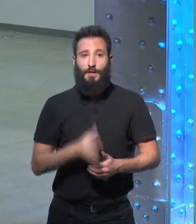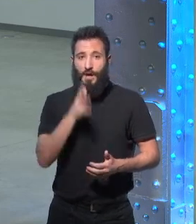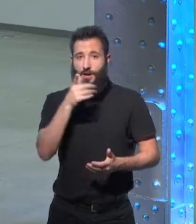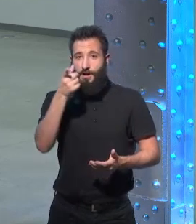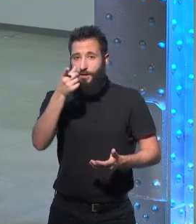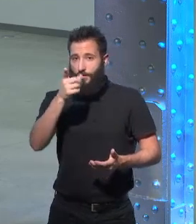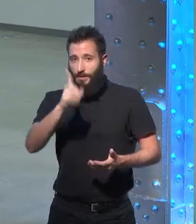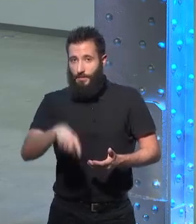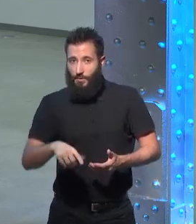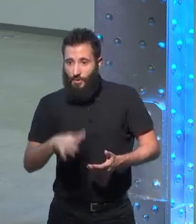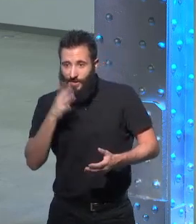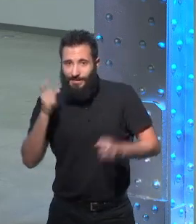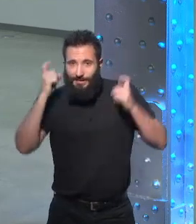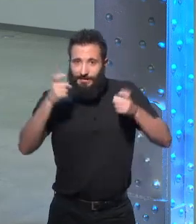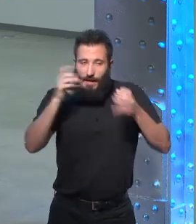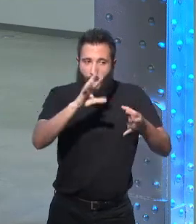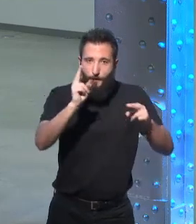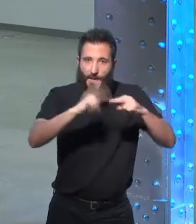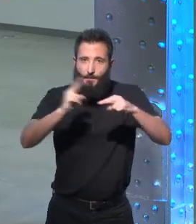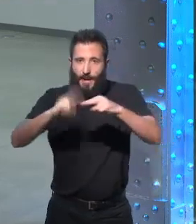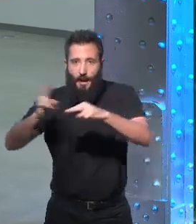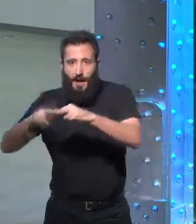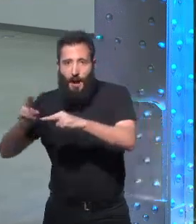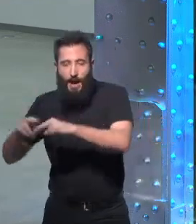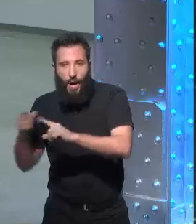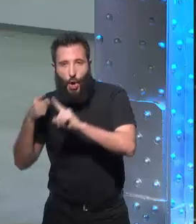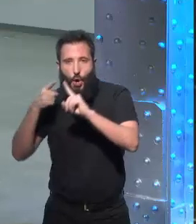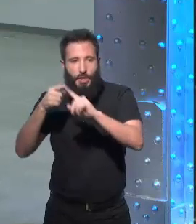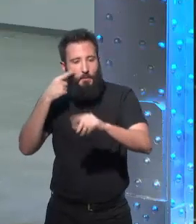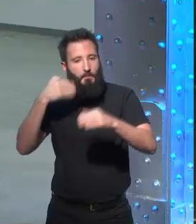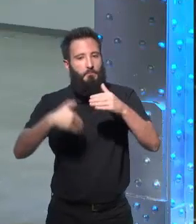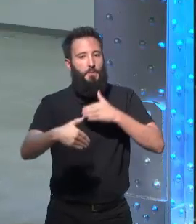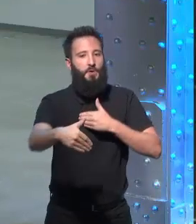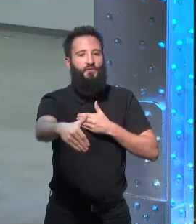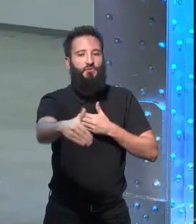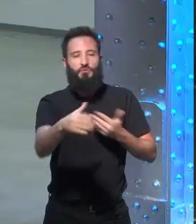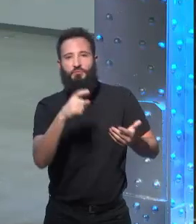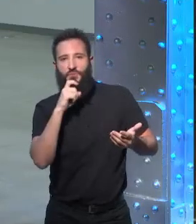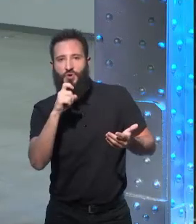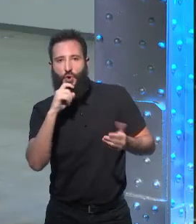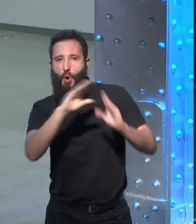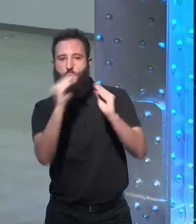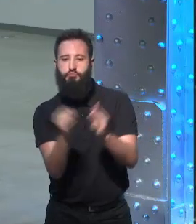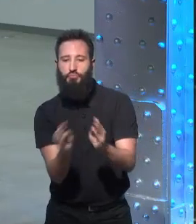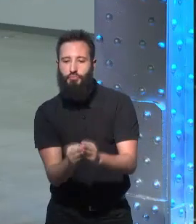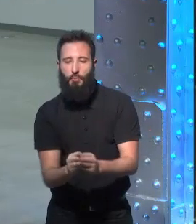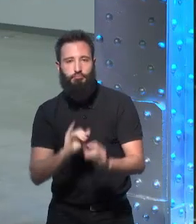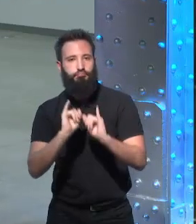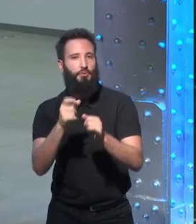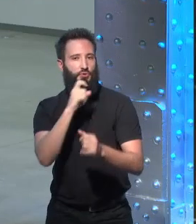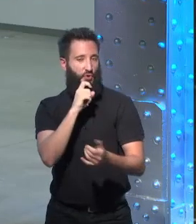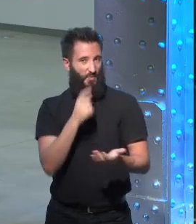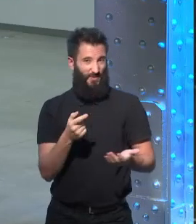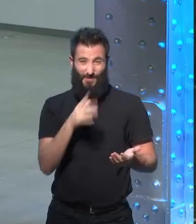Tampoco tenemos una correlación para poder llegar a hacer una prospectiva o poder llegar a alguna conclusión, porque